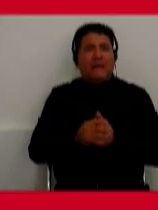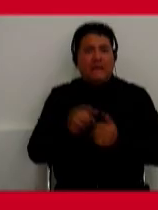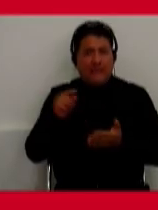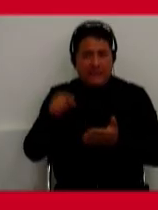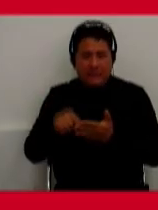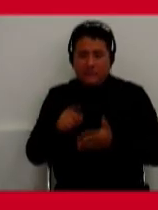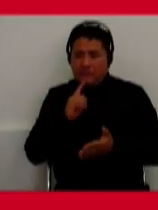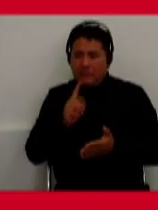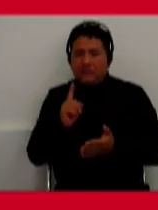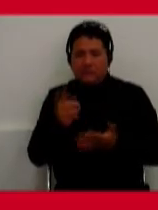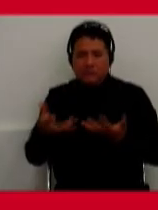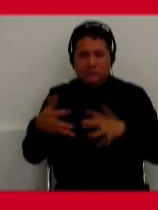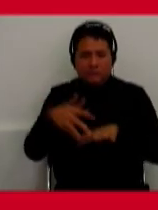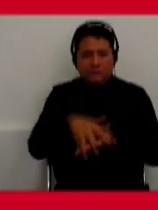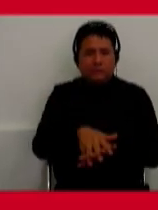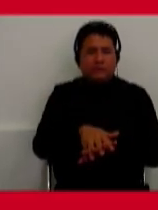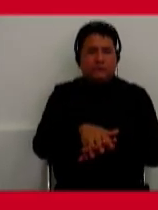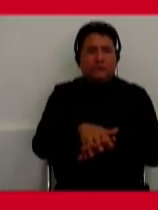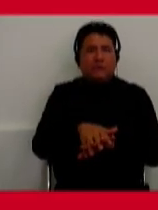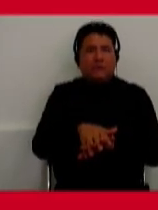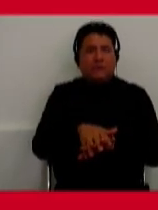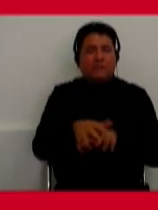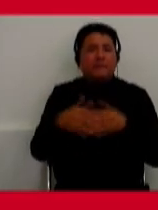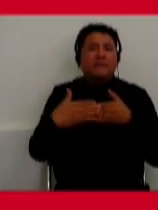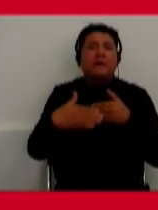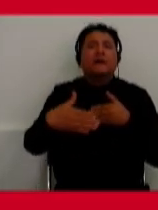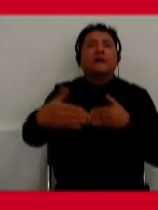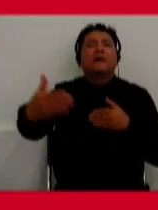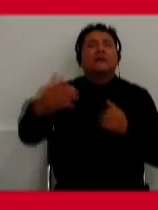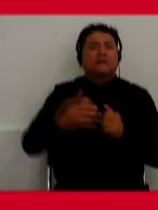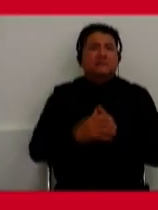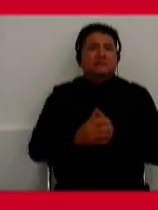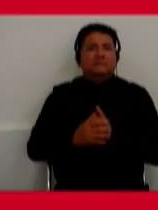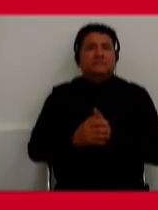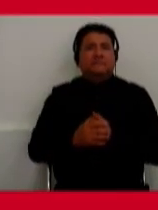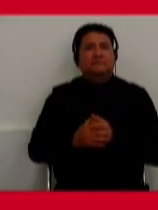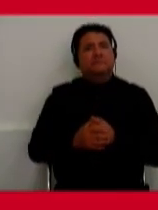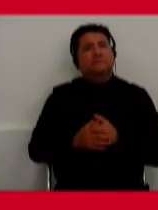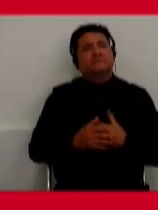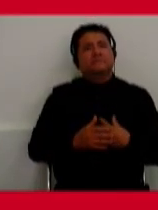integrado más adelante con otros teoremas que lo vamos a ver.